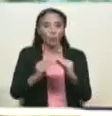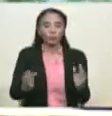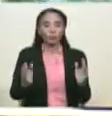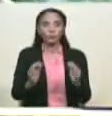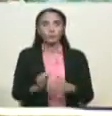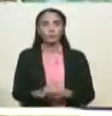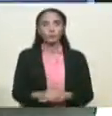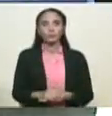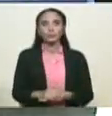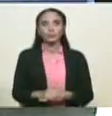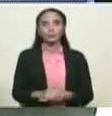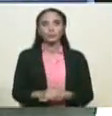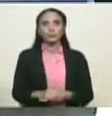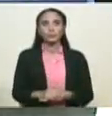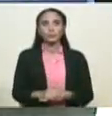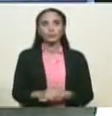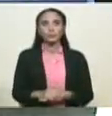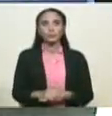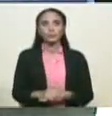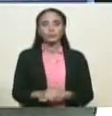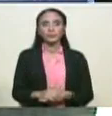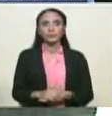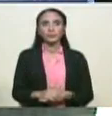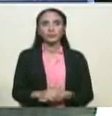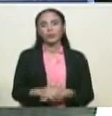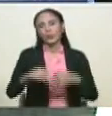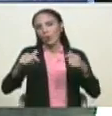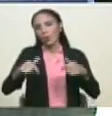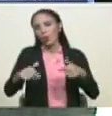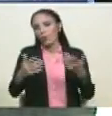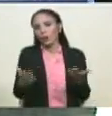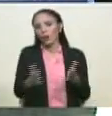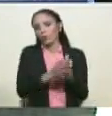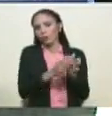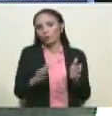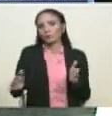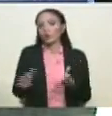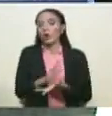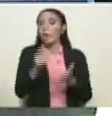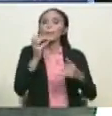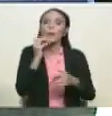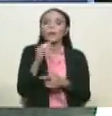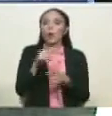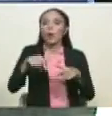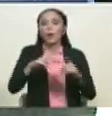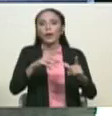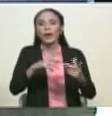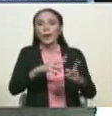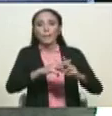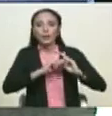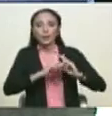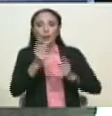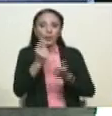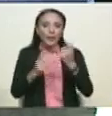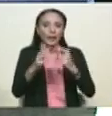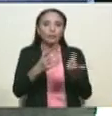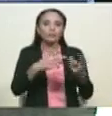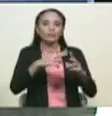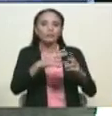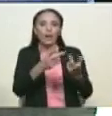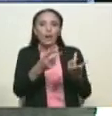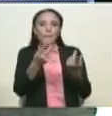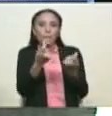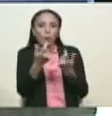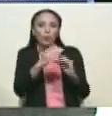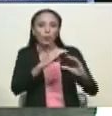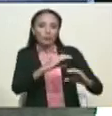lo que ustedes hoy por hoy están devengando para sobrevivir o subsistir,